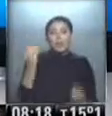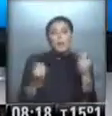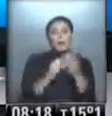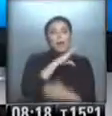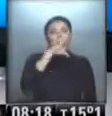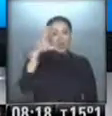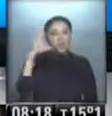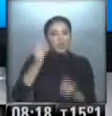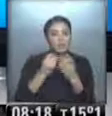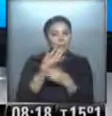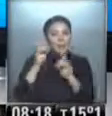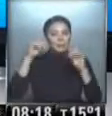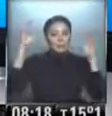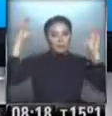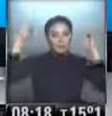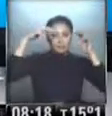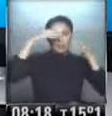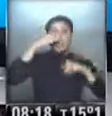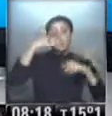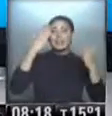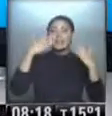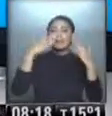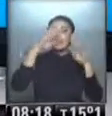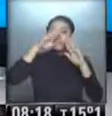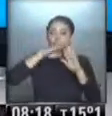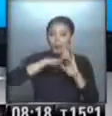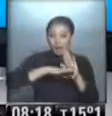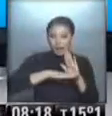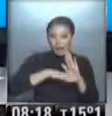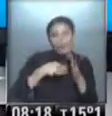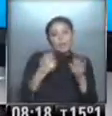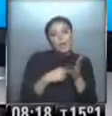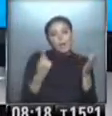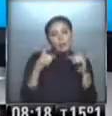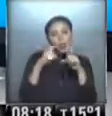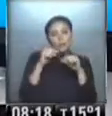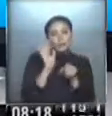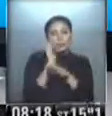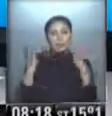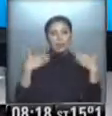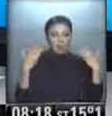madrugada a la mañana. Desciende un poquitito la temperatura para el jueves, pero ya son valores de